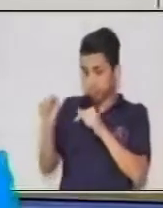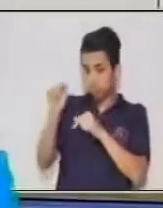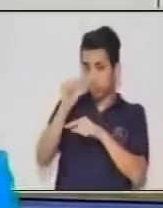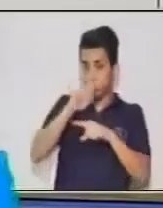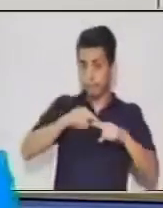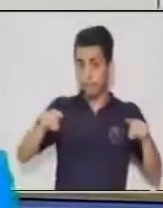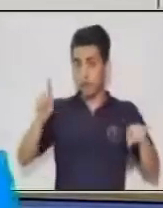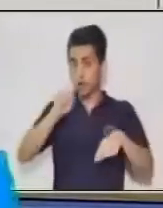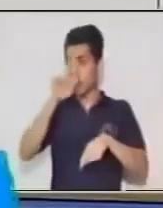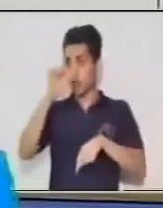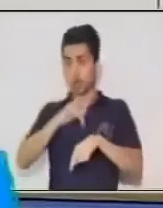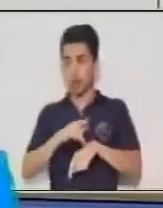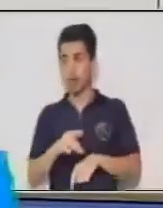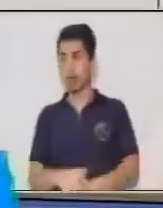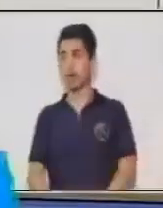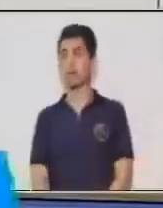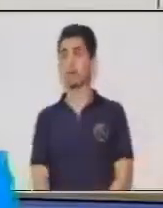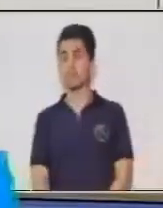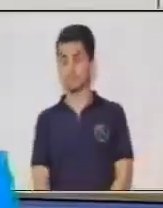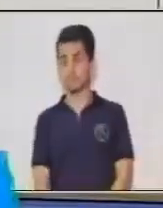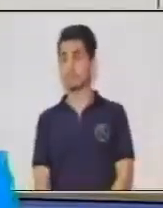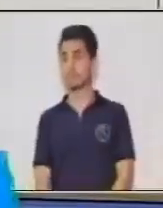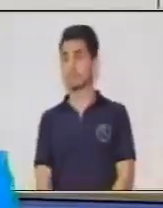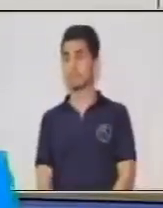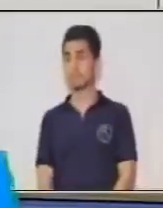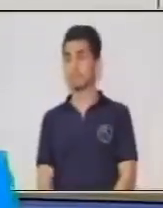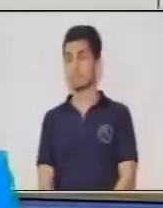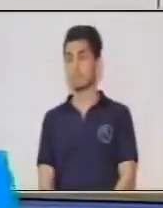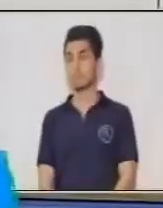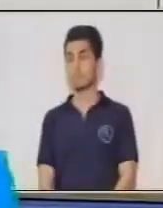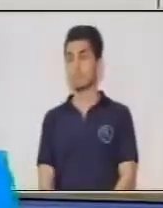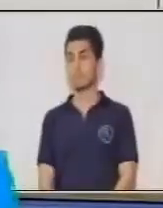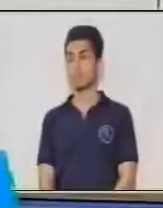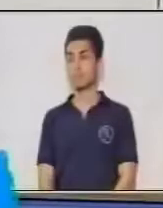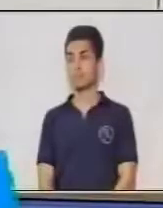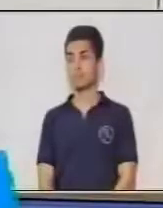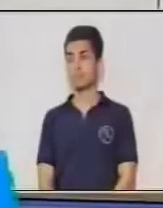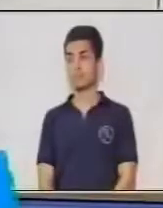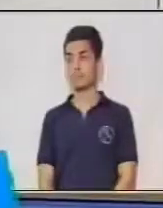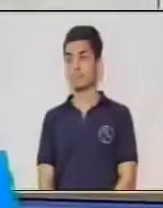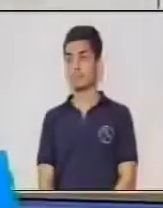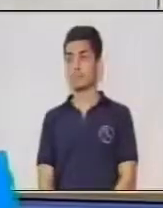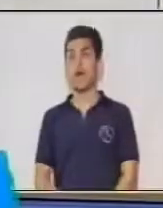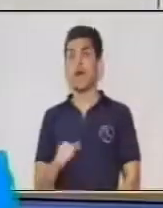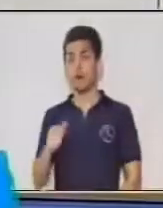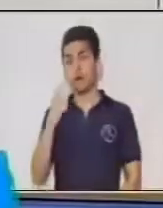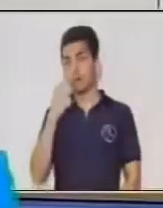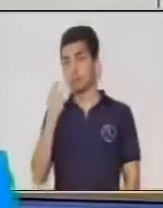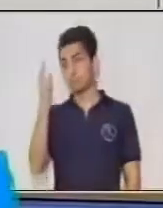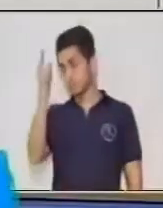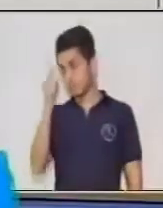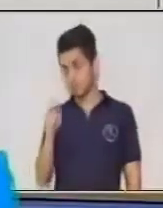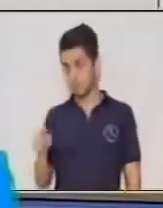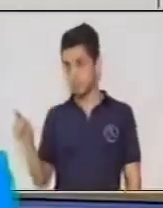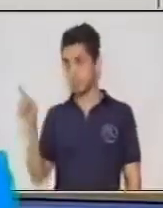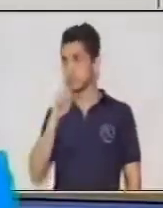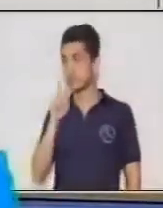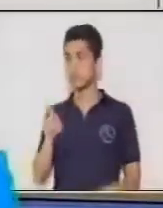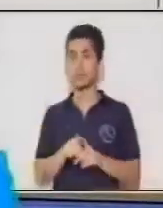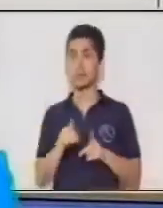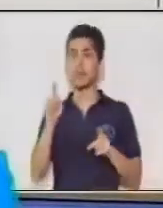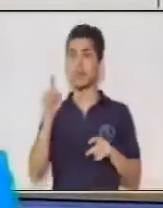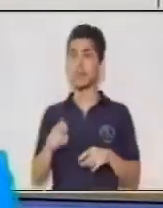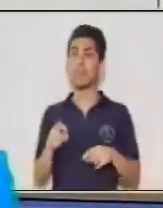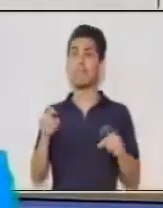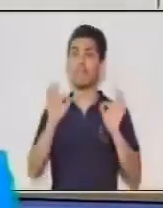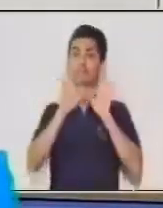luego vamos a repetir esta misma curva del otro lado, ¿sí? Porque recordemos que van a ser figuras simétricas